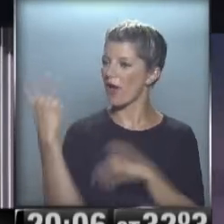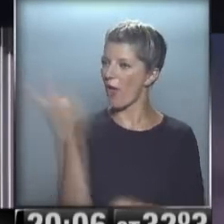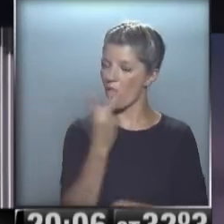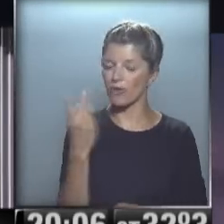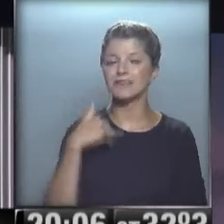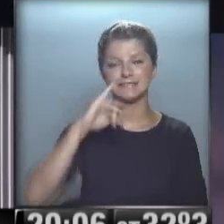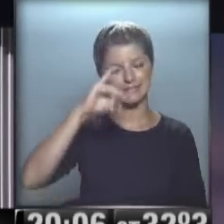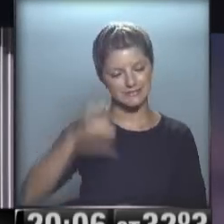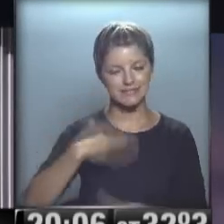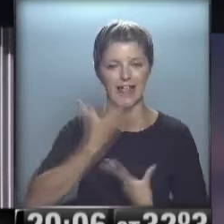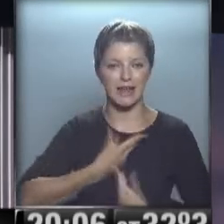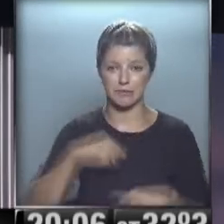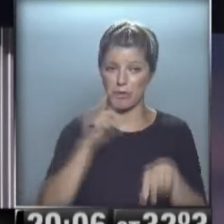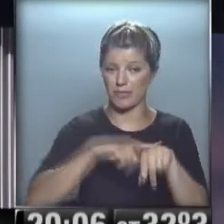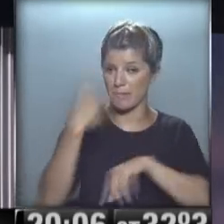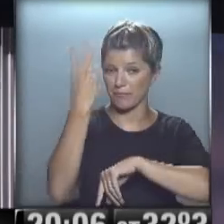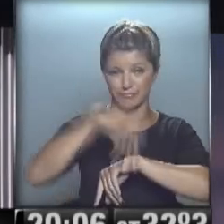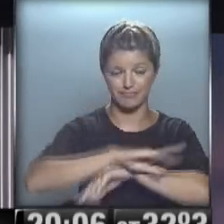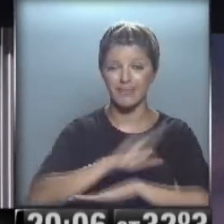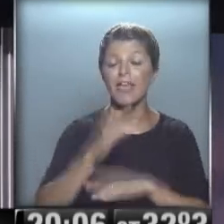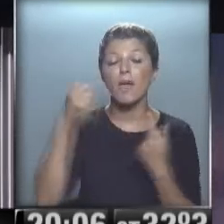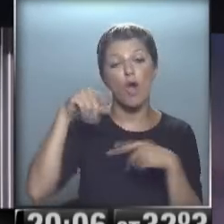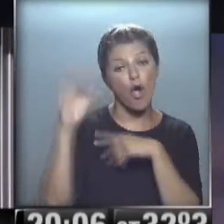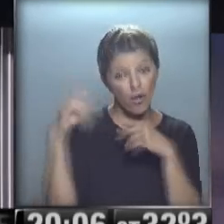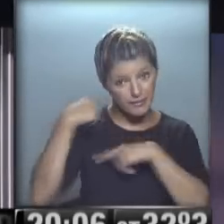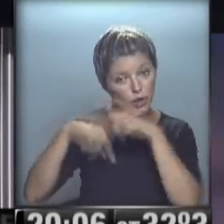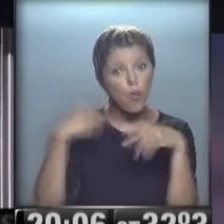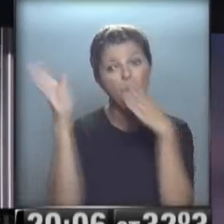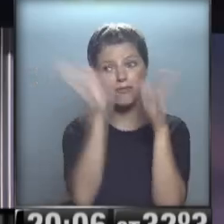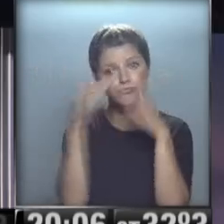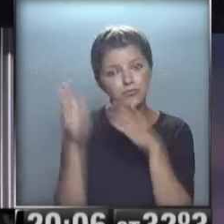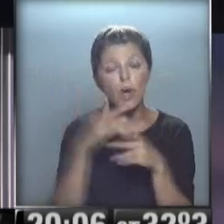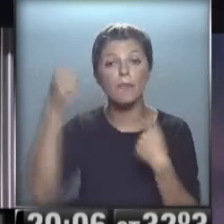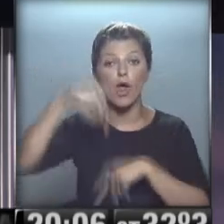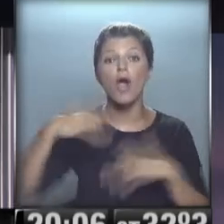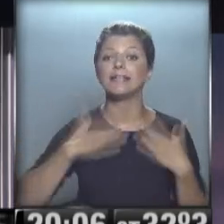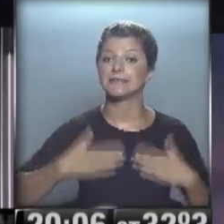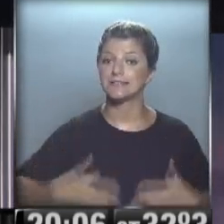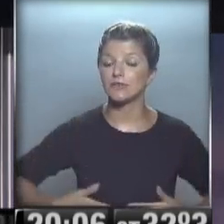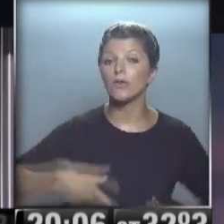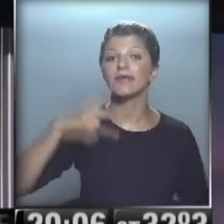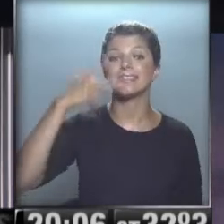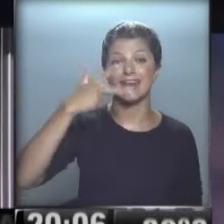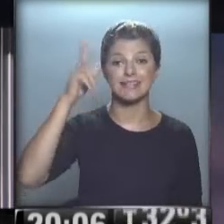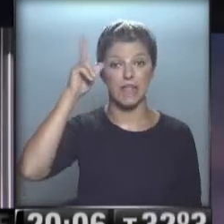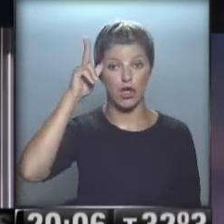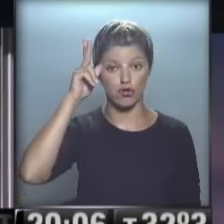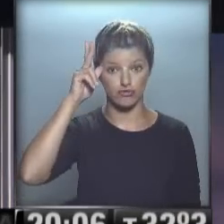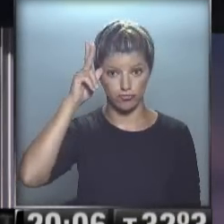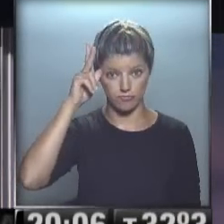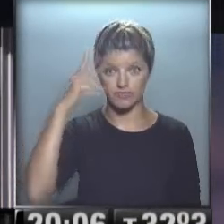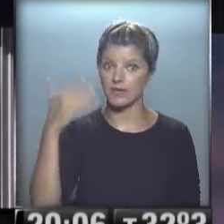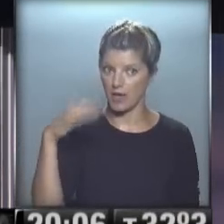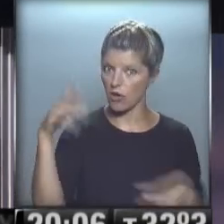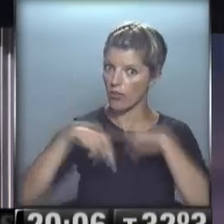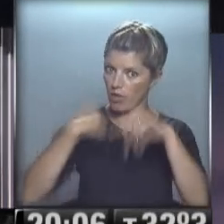duró muy poquitito. Y si bien el viento sigue soplando del sector sur, hoy tuvimos una sensación térmica de 38 grados y medio. Todavía se nota y bastante el calor. Mañana a